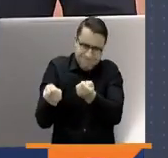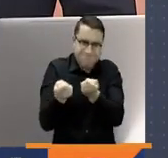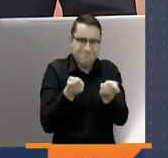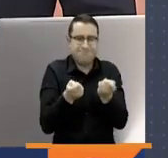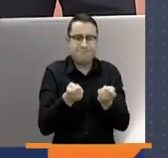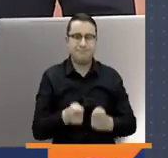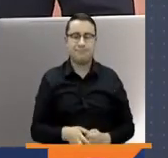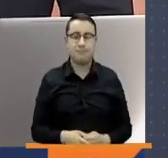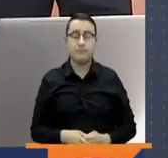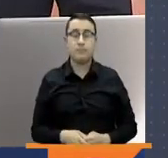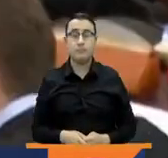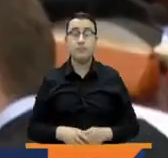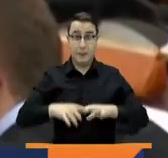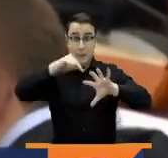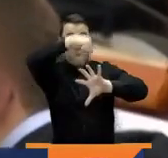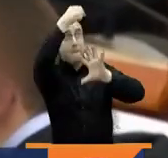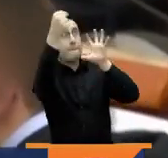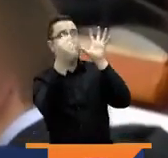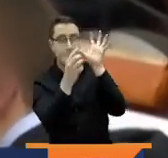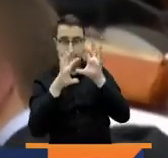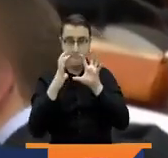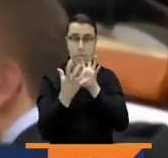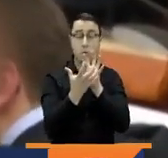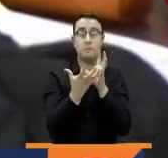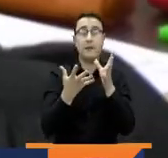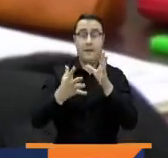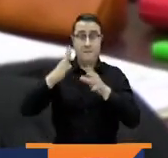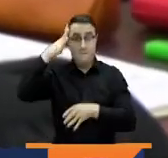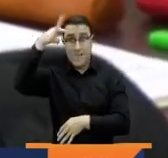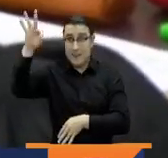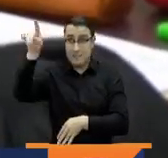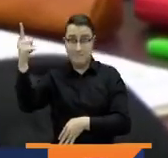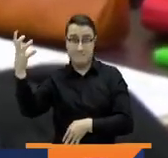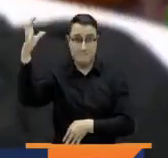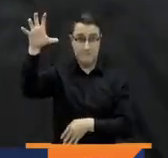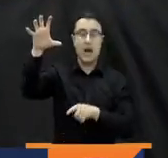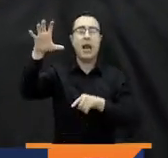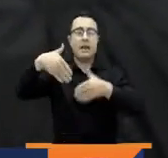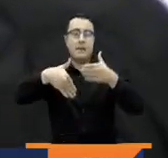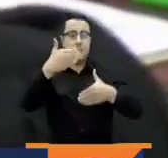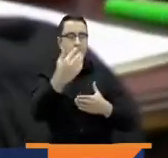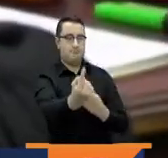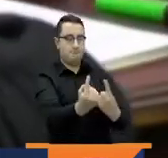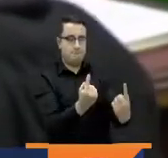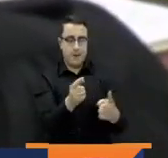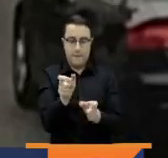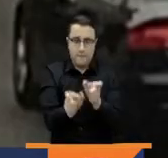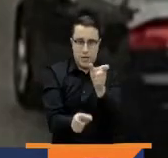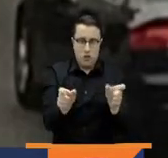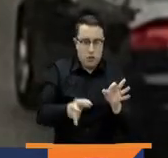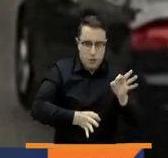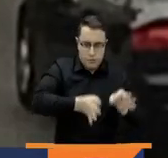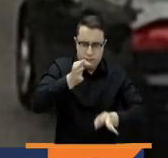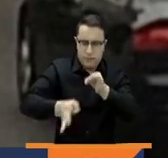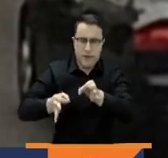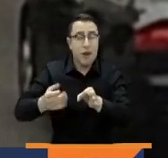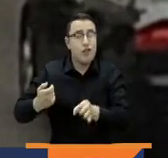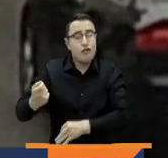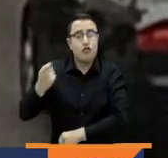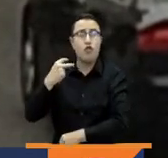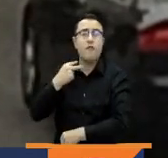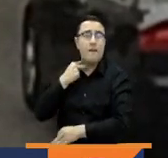En el mundo, Francia inicia un histórico y maratónico juicio para procesar a los responsables de los atentados de noviembre de 2015, que